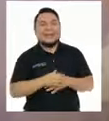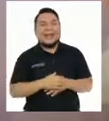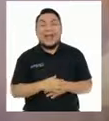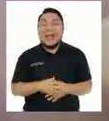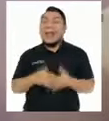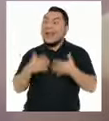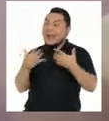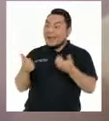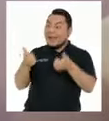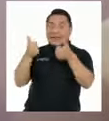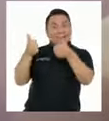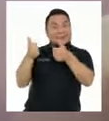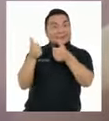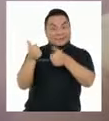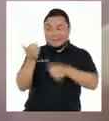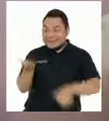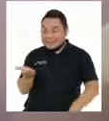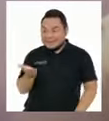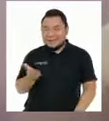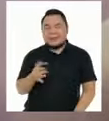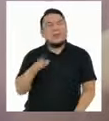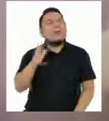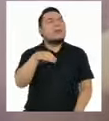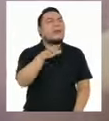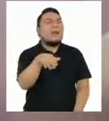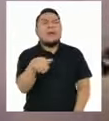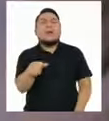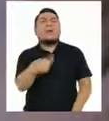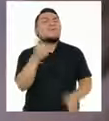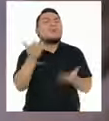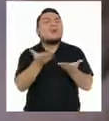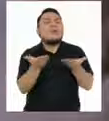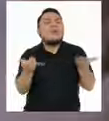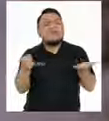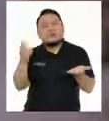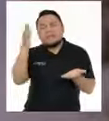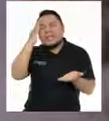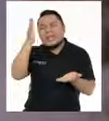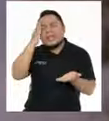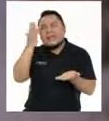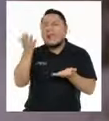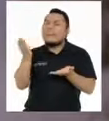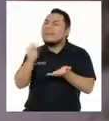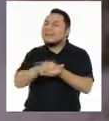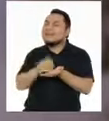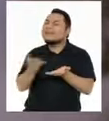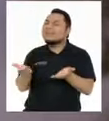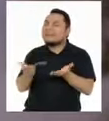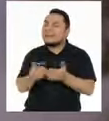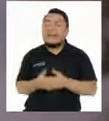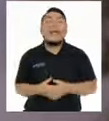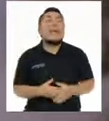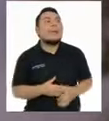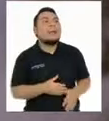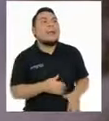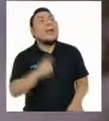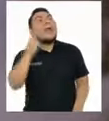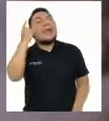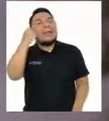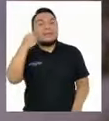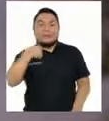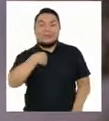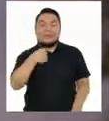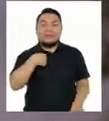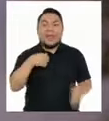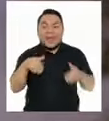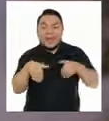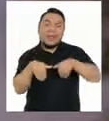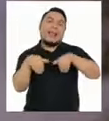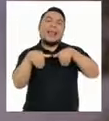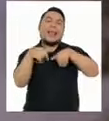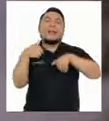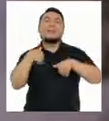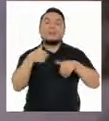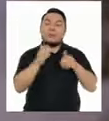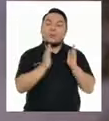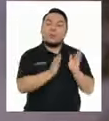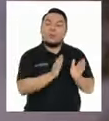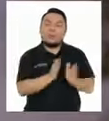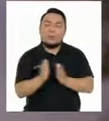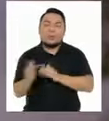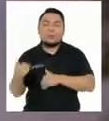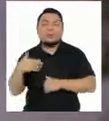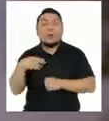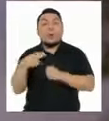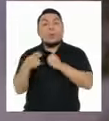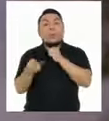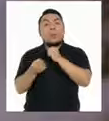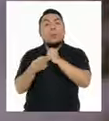Muy bien. ¿Qué otras cosas sabes hacer? A ver. Pues... ¡Ya sé! Soy un perrito muy ordenado. Sé